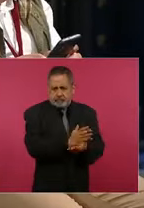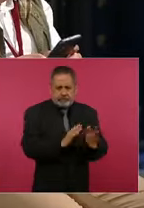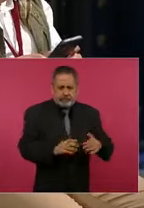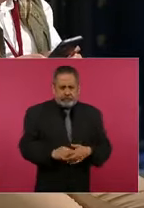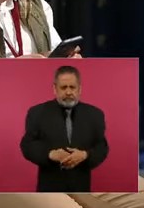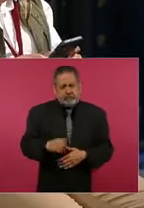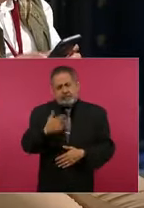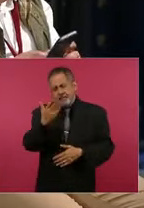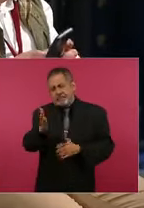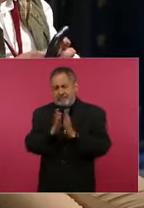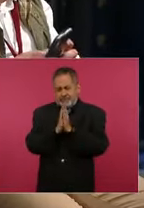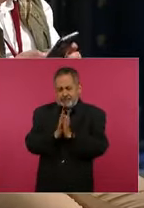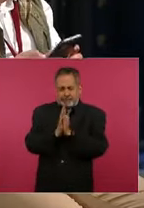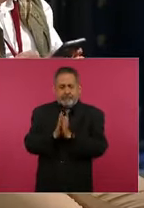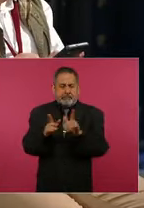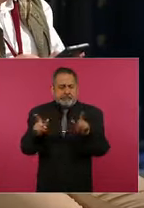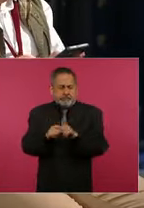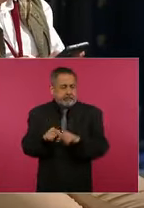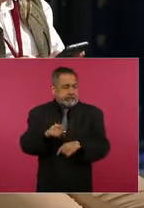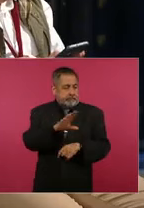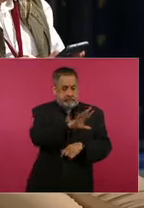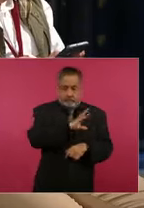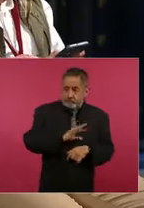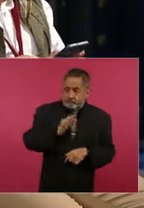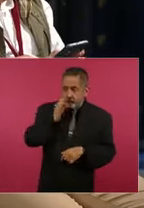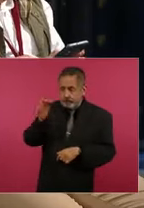pedir un favor de estos fraccionamientos.